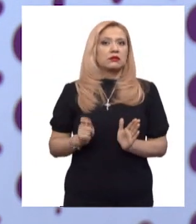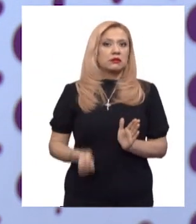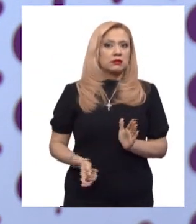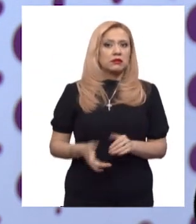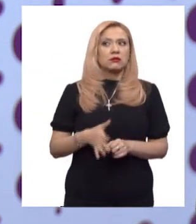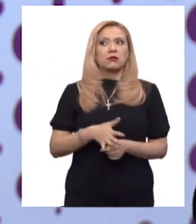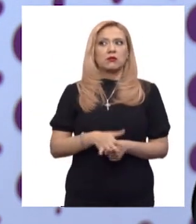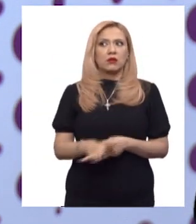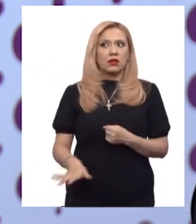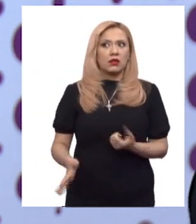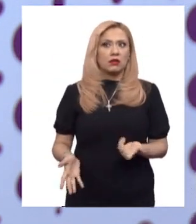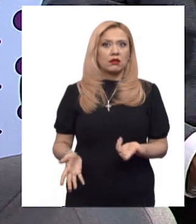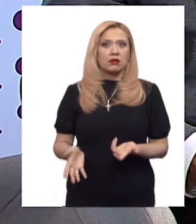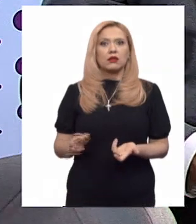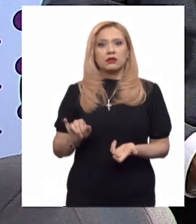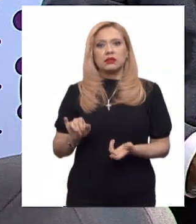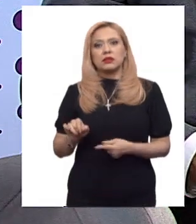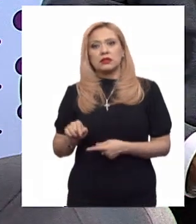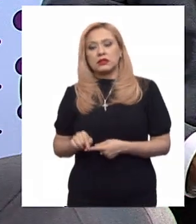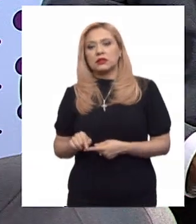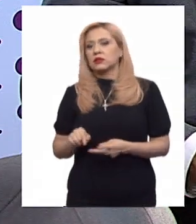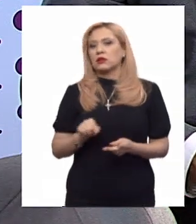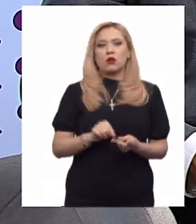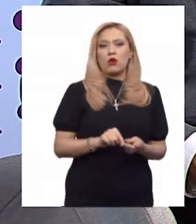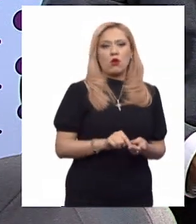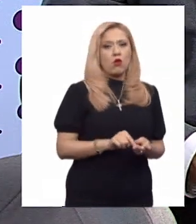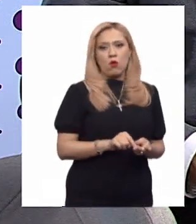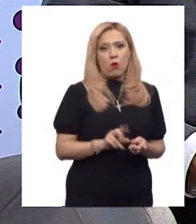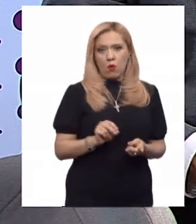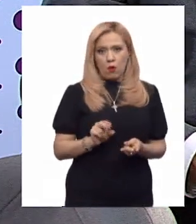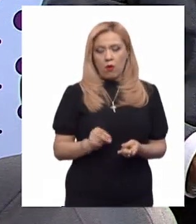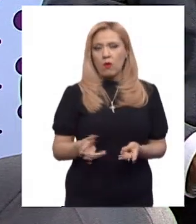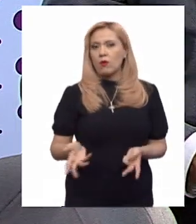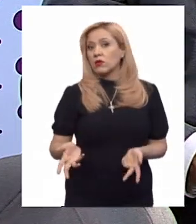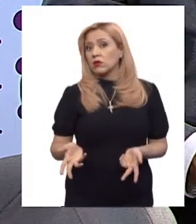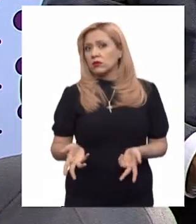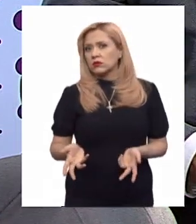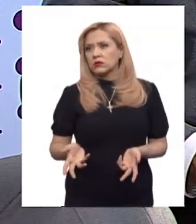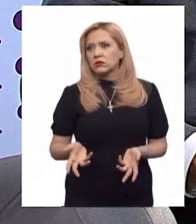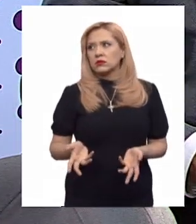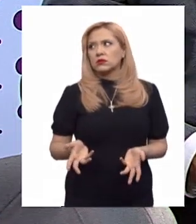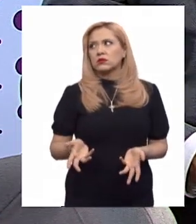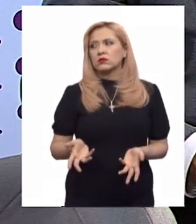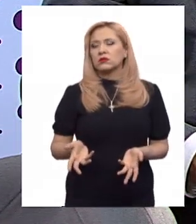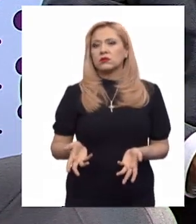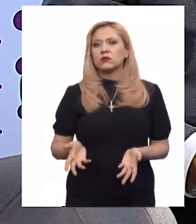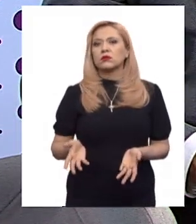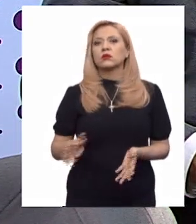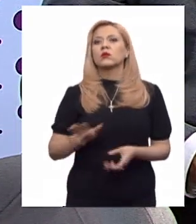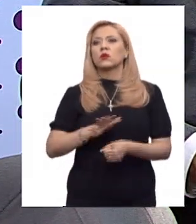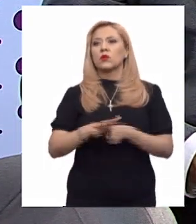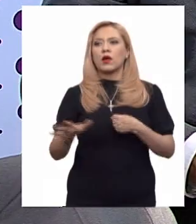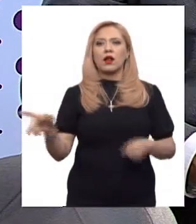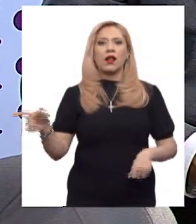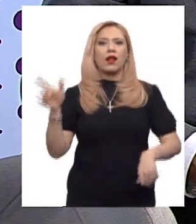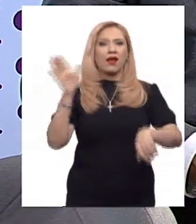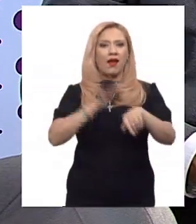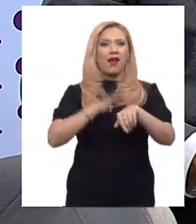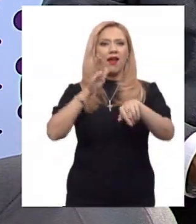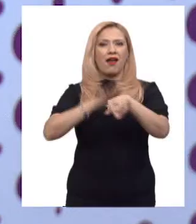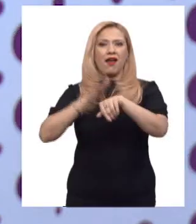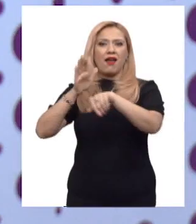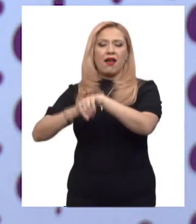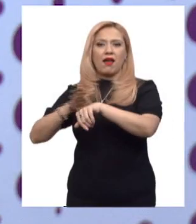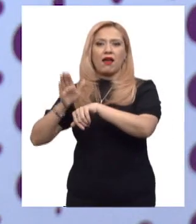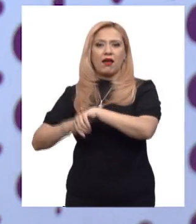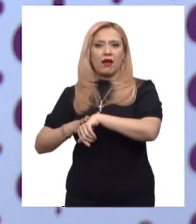sido esta parte de este sí procede y este no procede. Cuánto de estas alertas